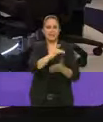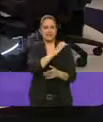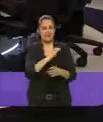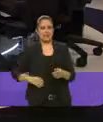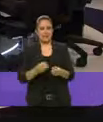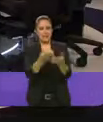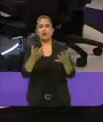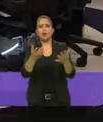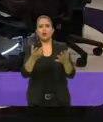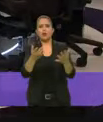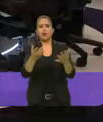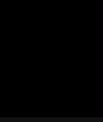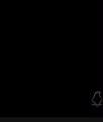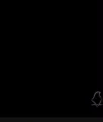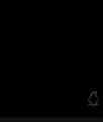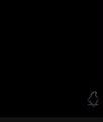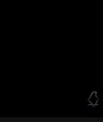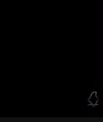levantó la mano.